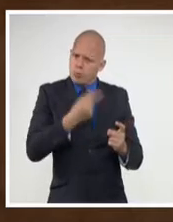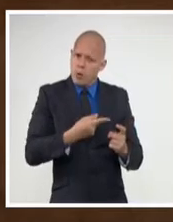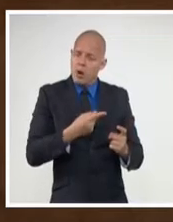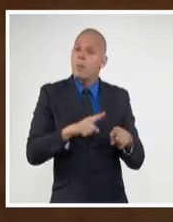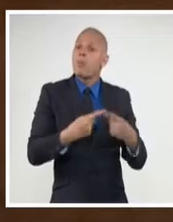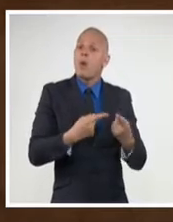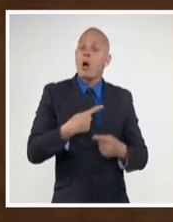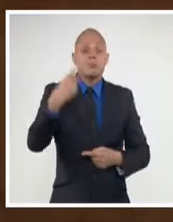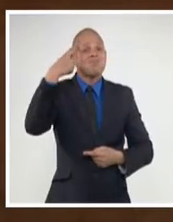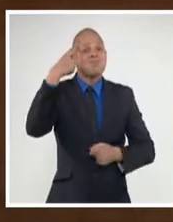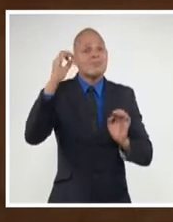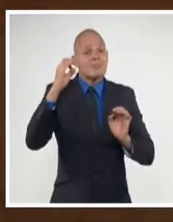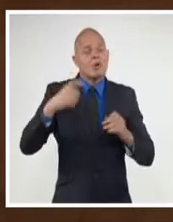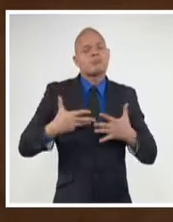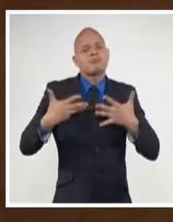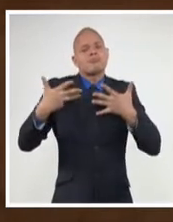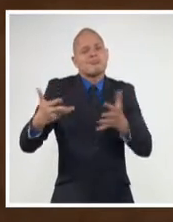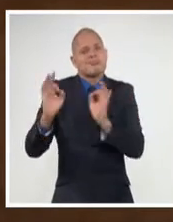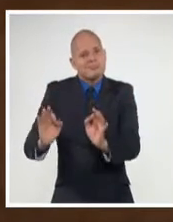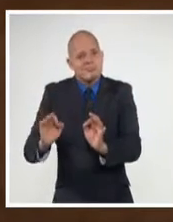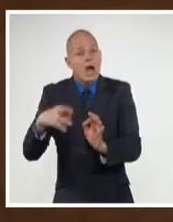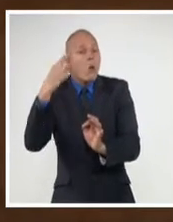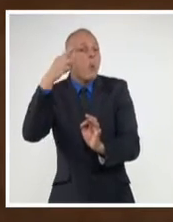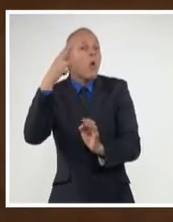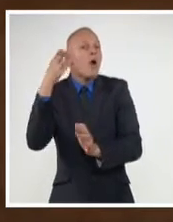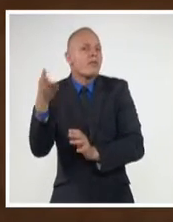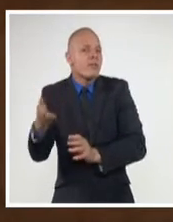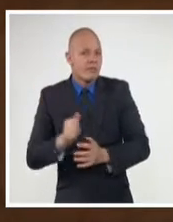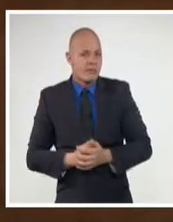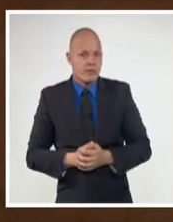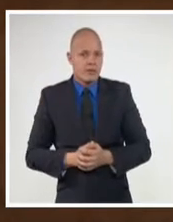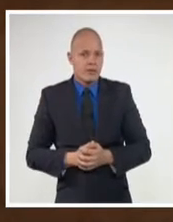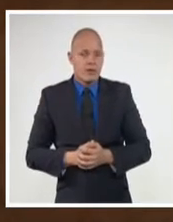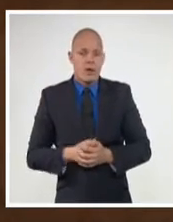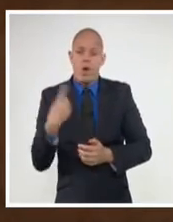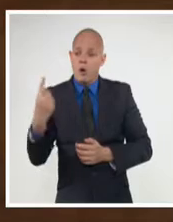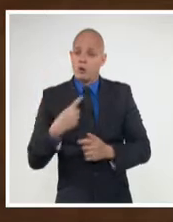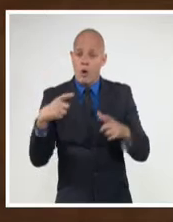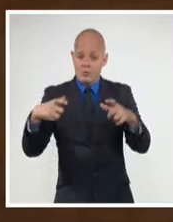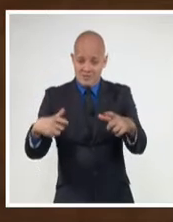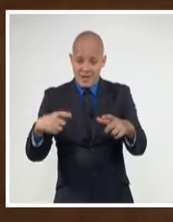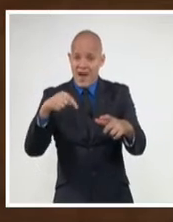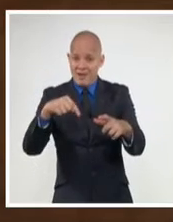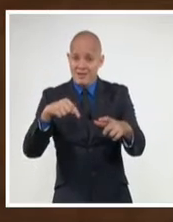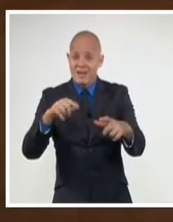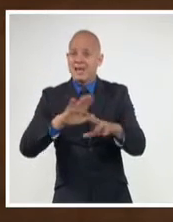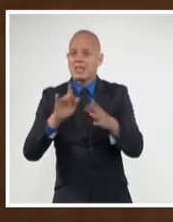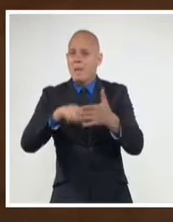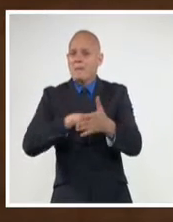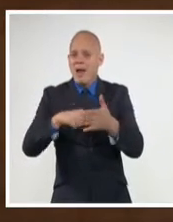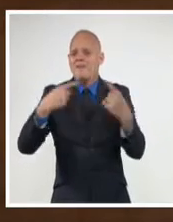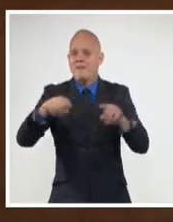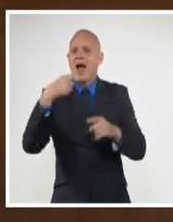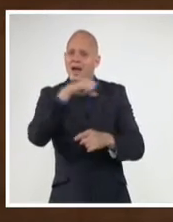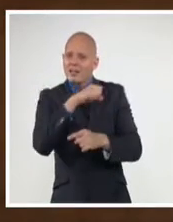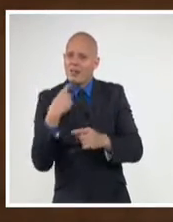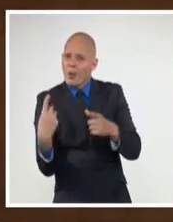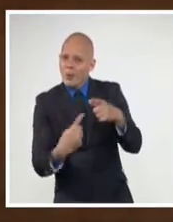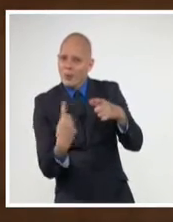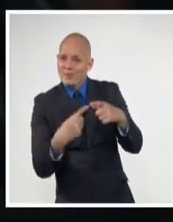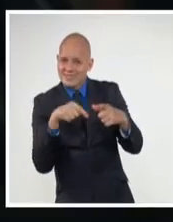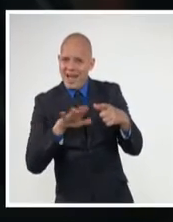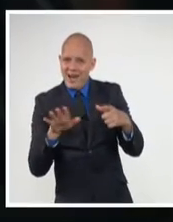del maestro Adalberto Álvarez. Nos dejamos un disco sobre la mesa, un disco maravilloso, que le habíamos puesto